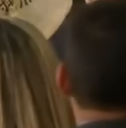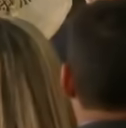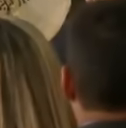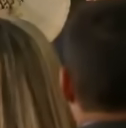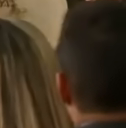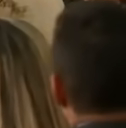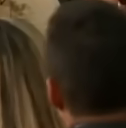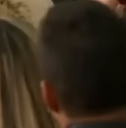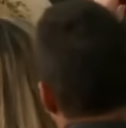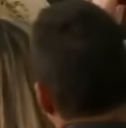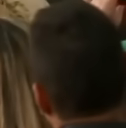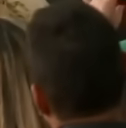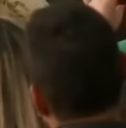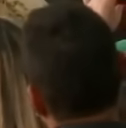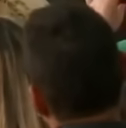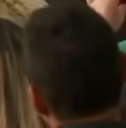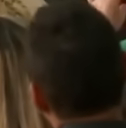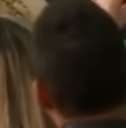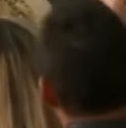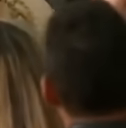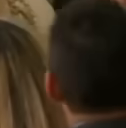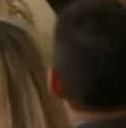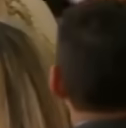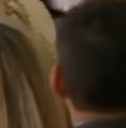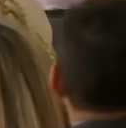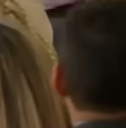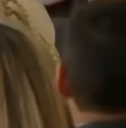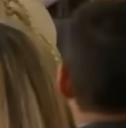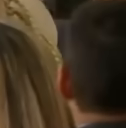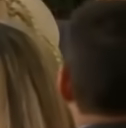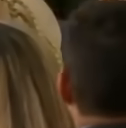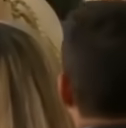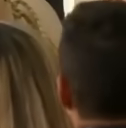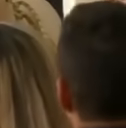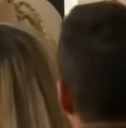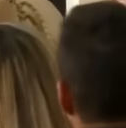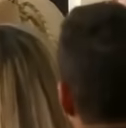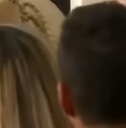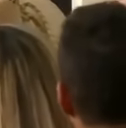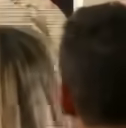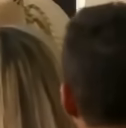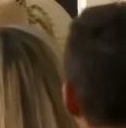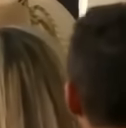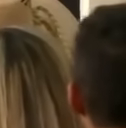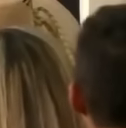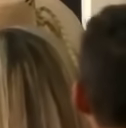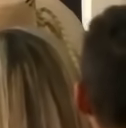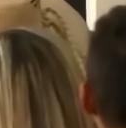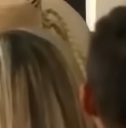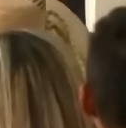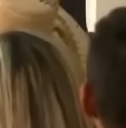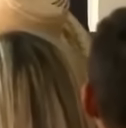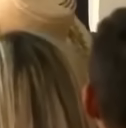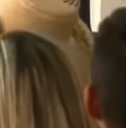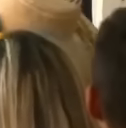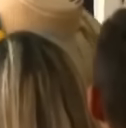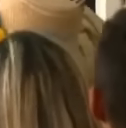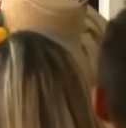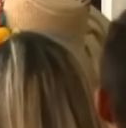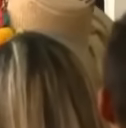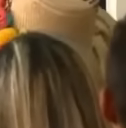Y al señor presidente de la República de Colombia, doctor Gustavo Petro Urrego.